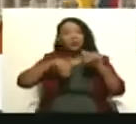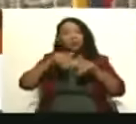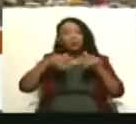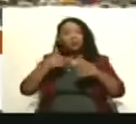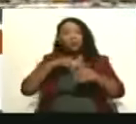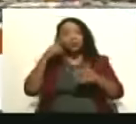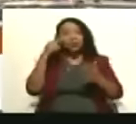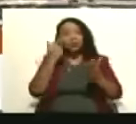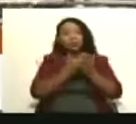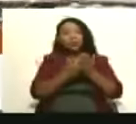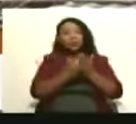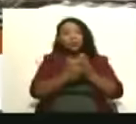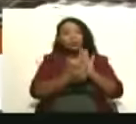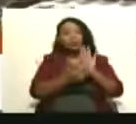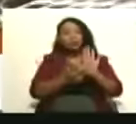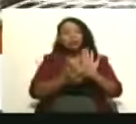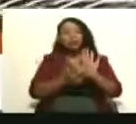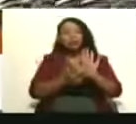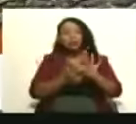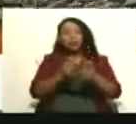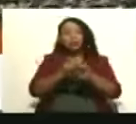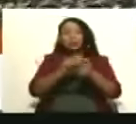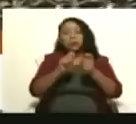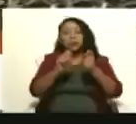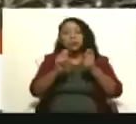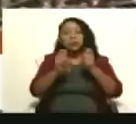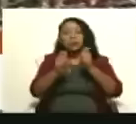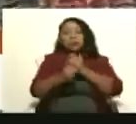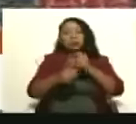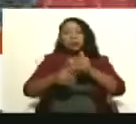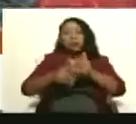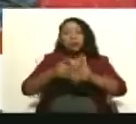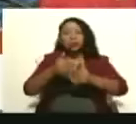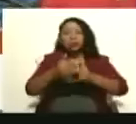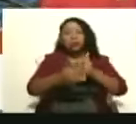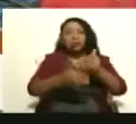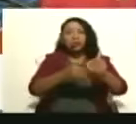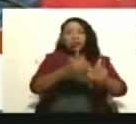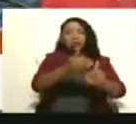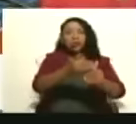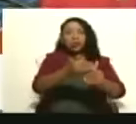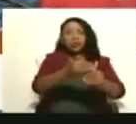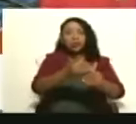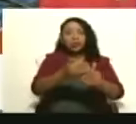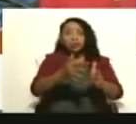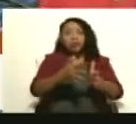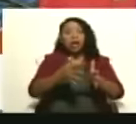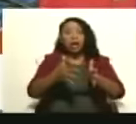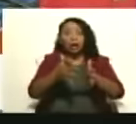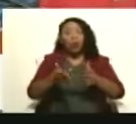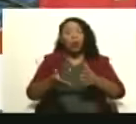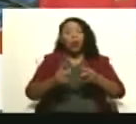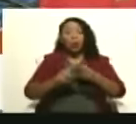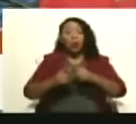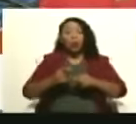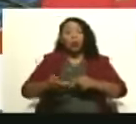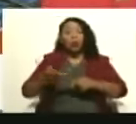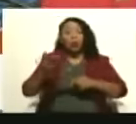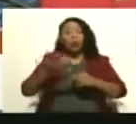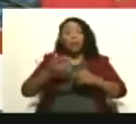visto evolucionando vertiginosamente, ha ganado prestigio,